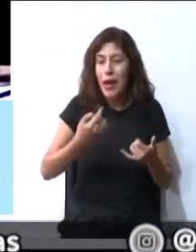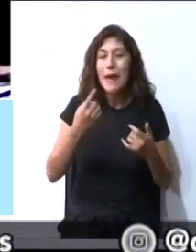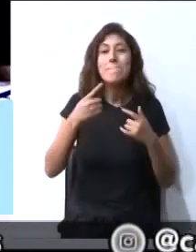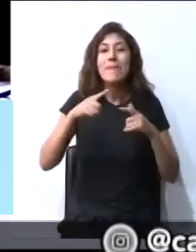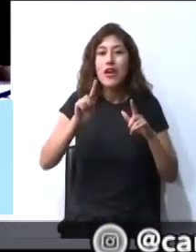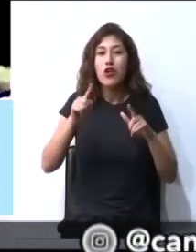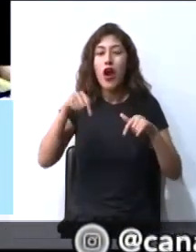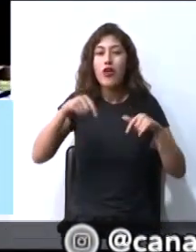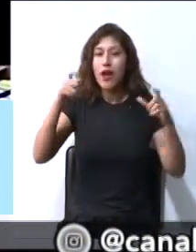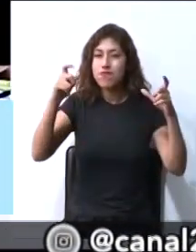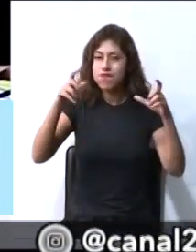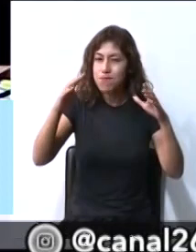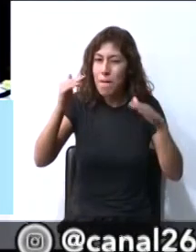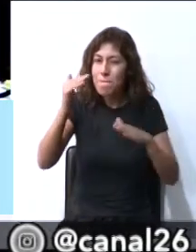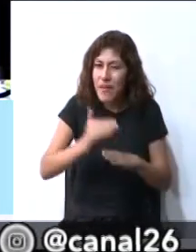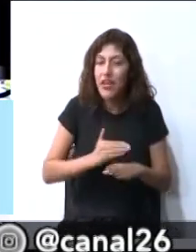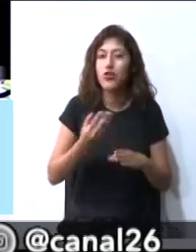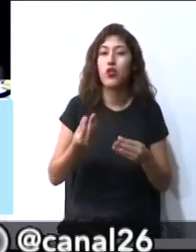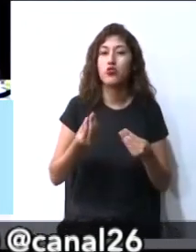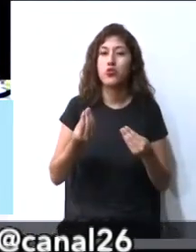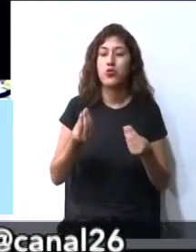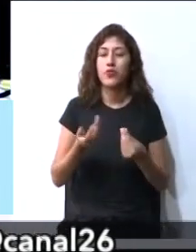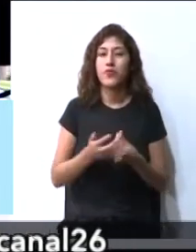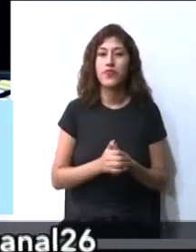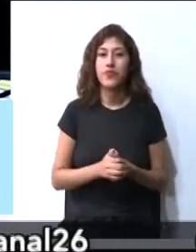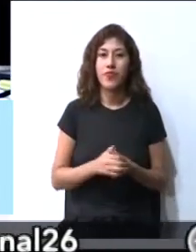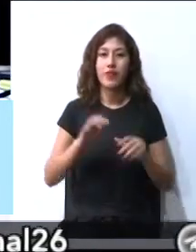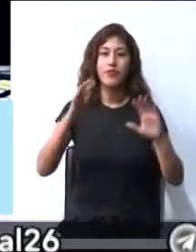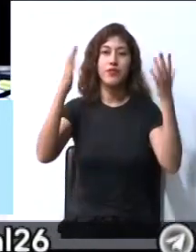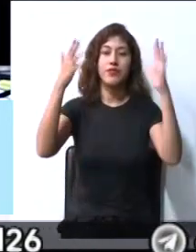delito más baja desde que hay registro.